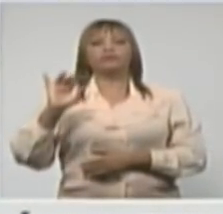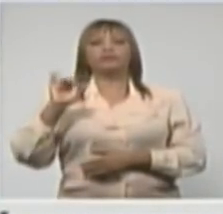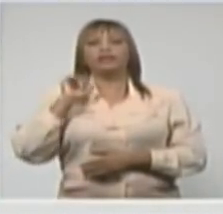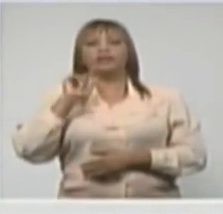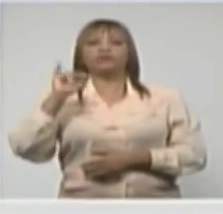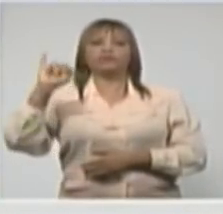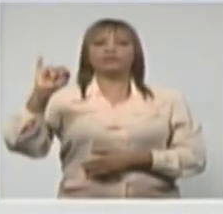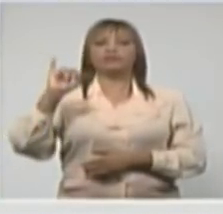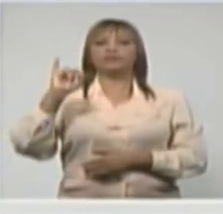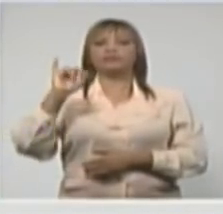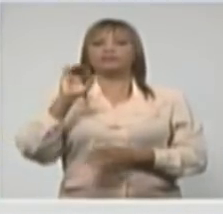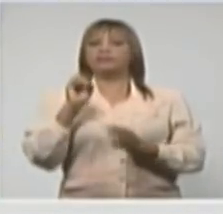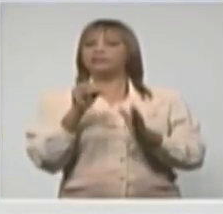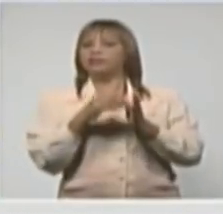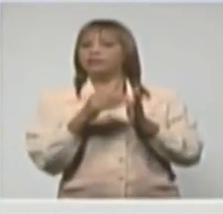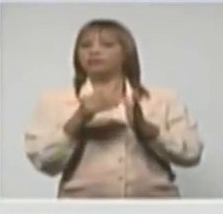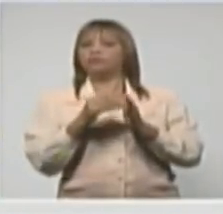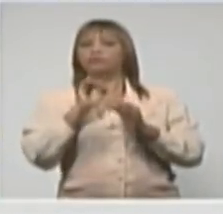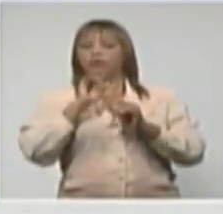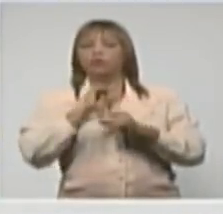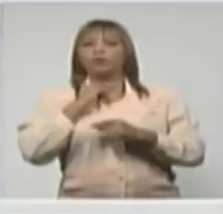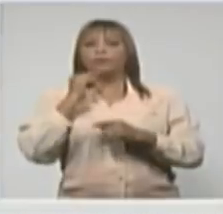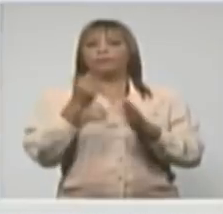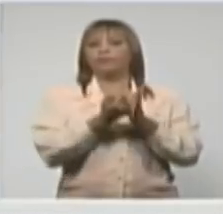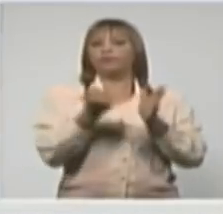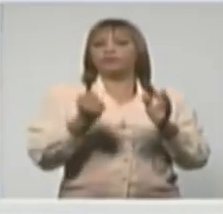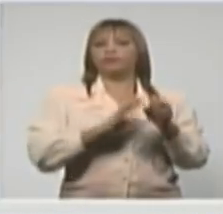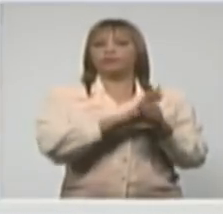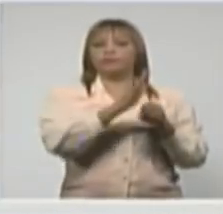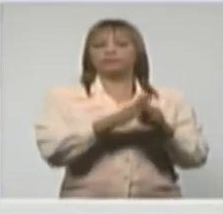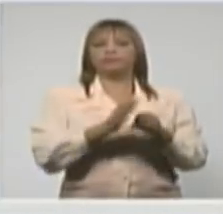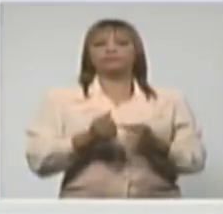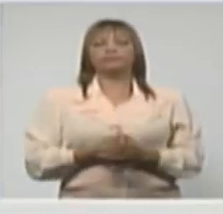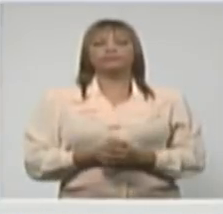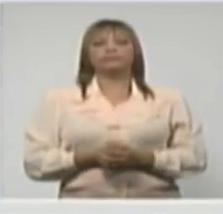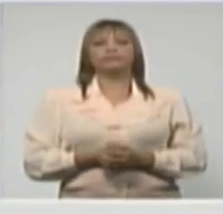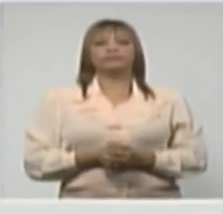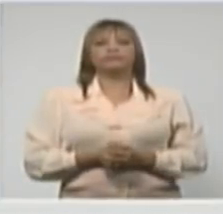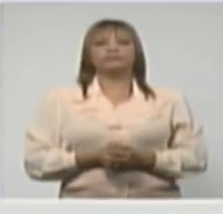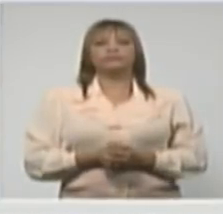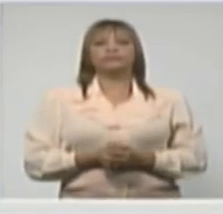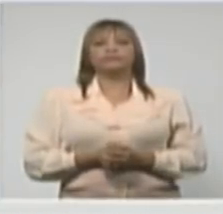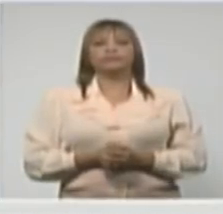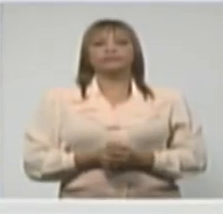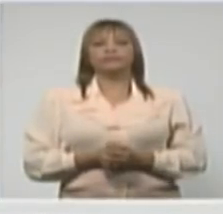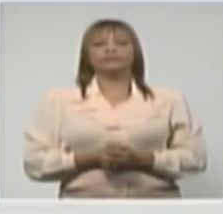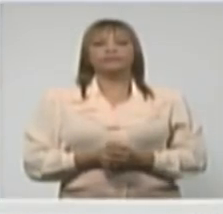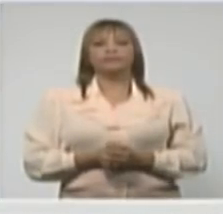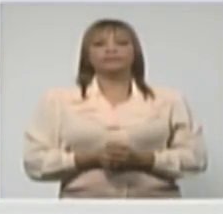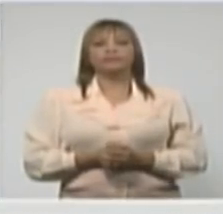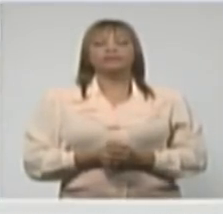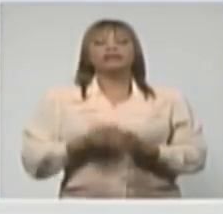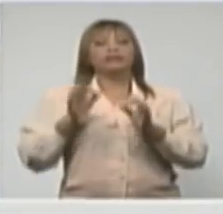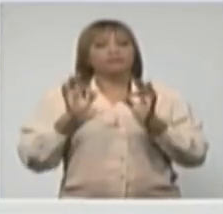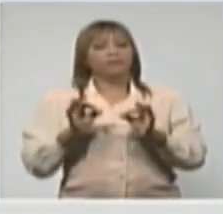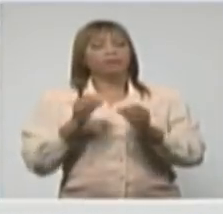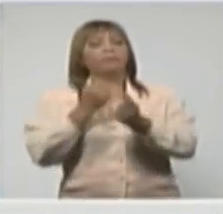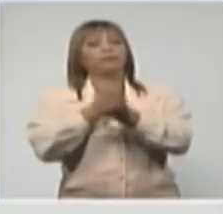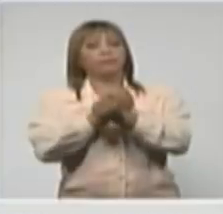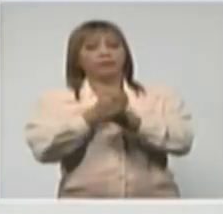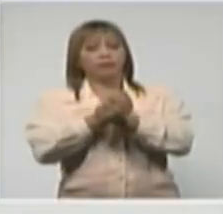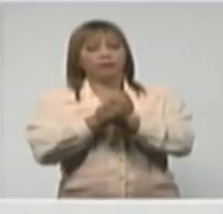658 diagnosticados. Siempre ratificamos, no exentos de riesgo, aunque con una